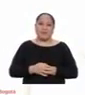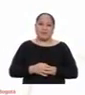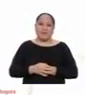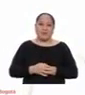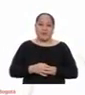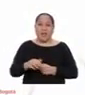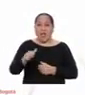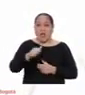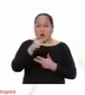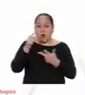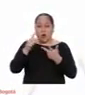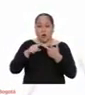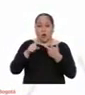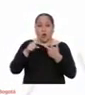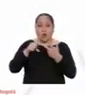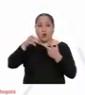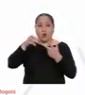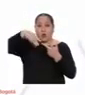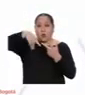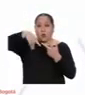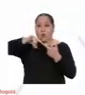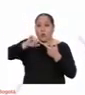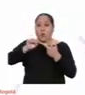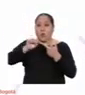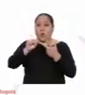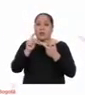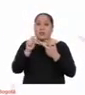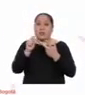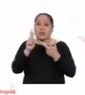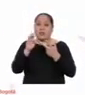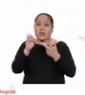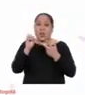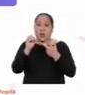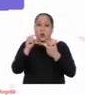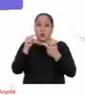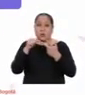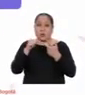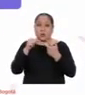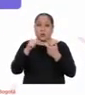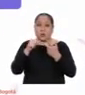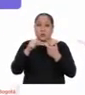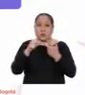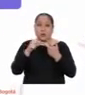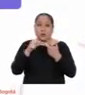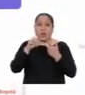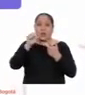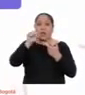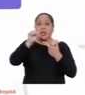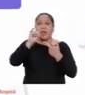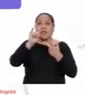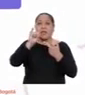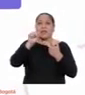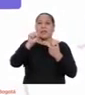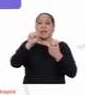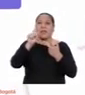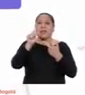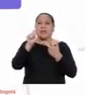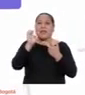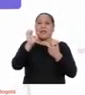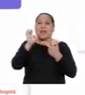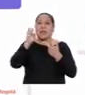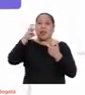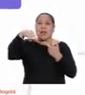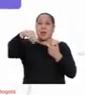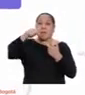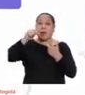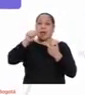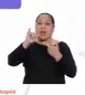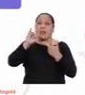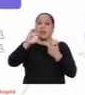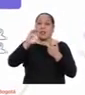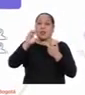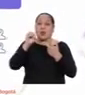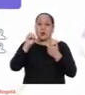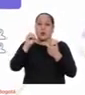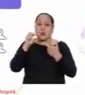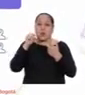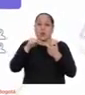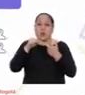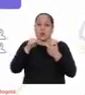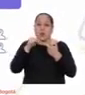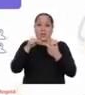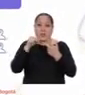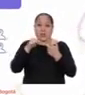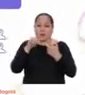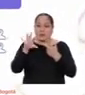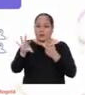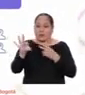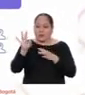El otro tipo de muestreo que les quería enseñar es el sistemático, que requiere una selección